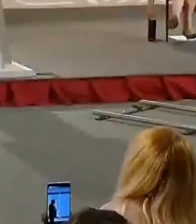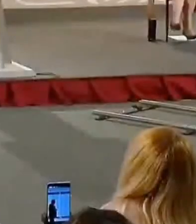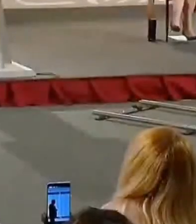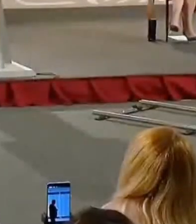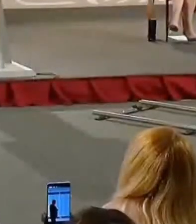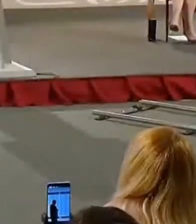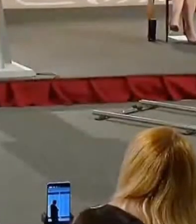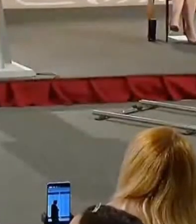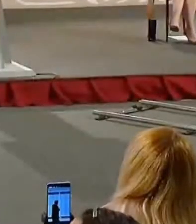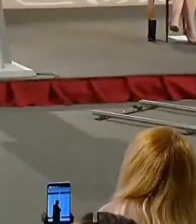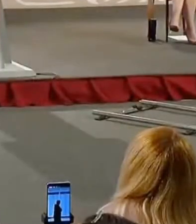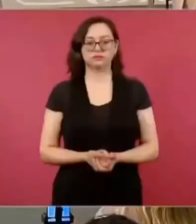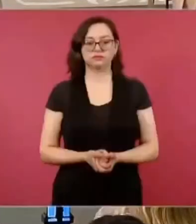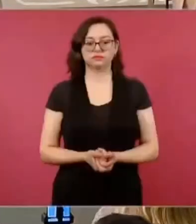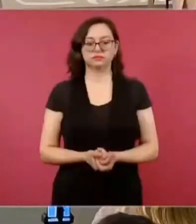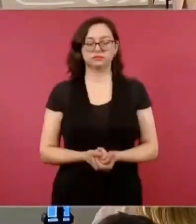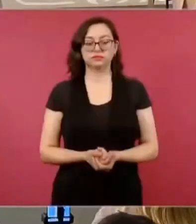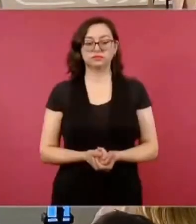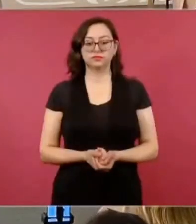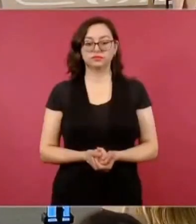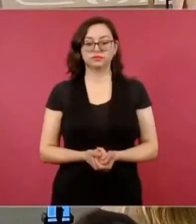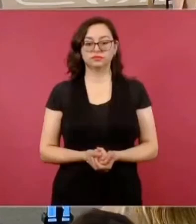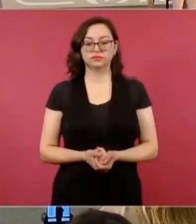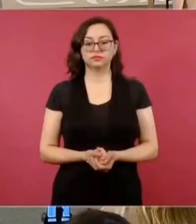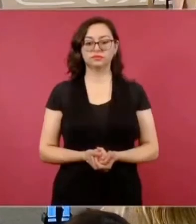Pero hay casos como este.